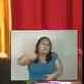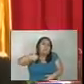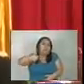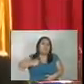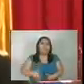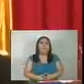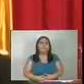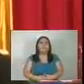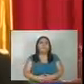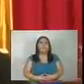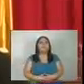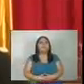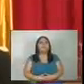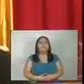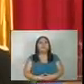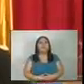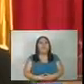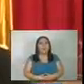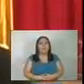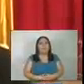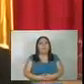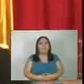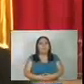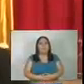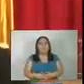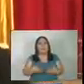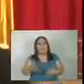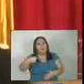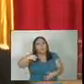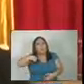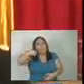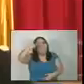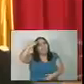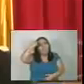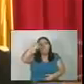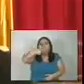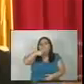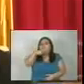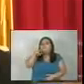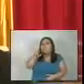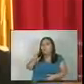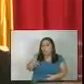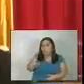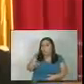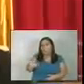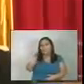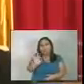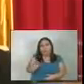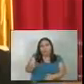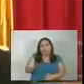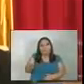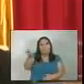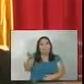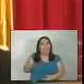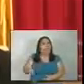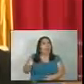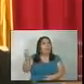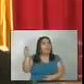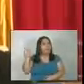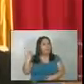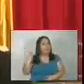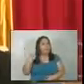que la pensión ahora es más digna al ofrecerles